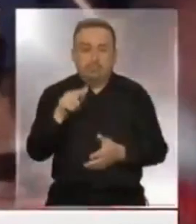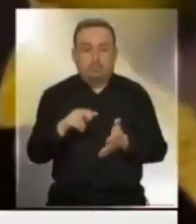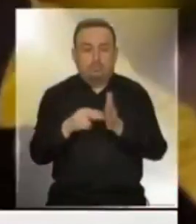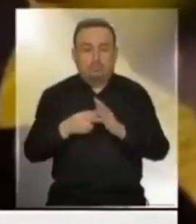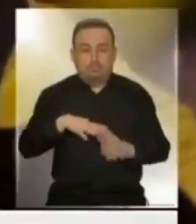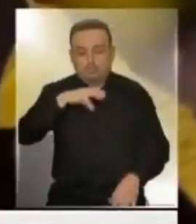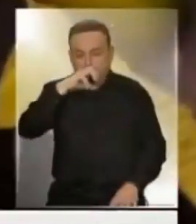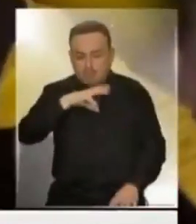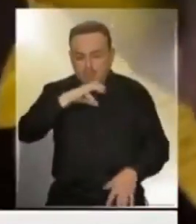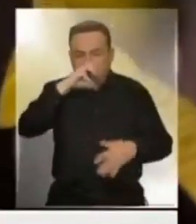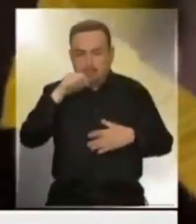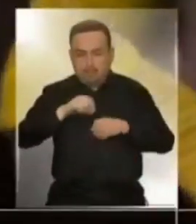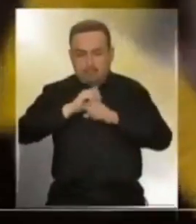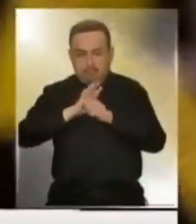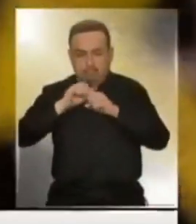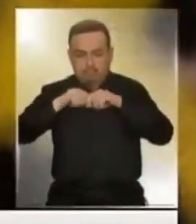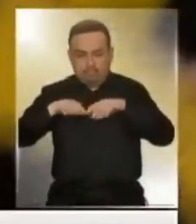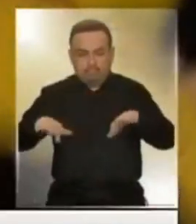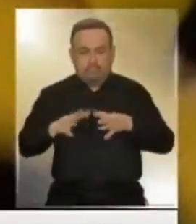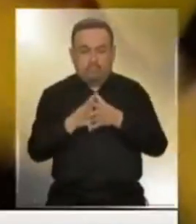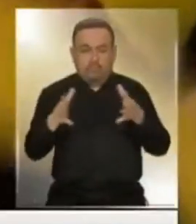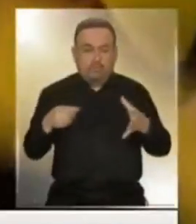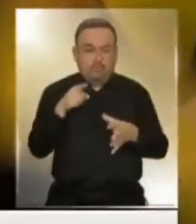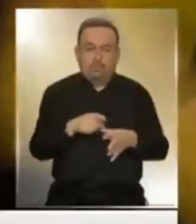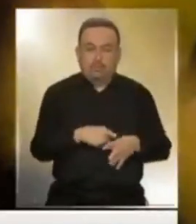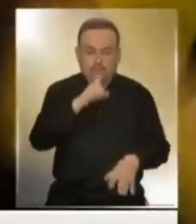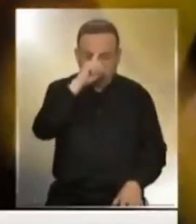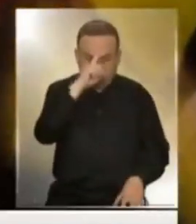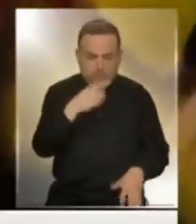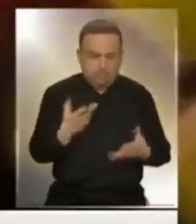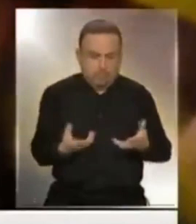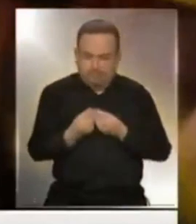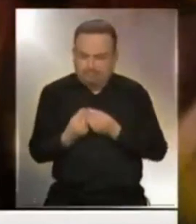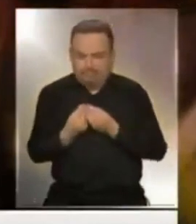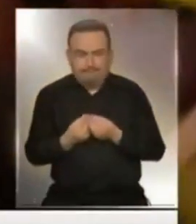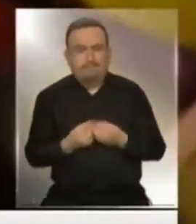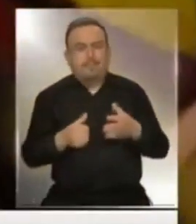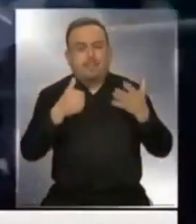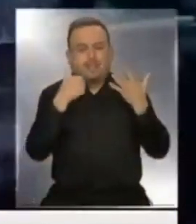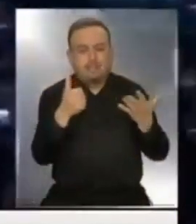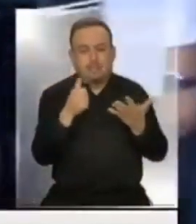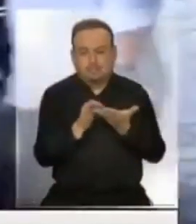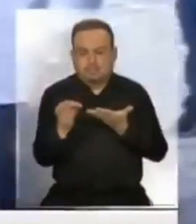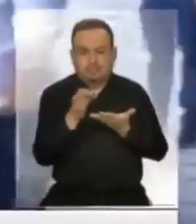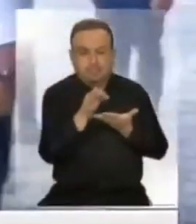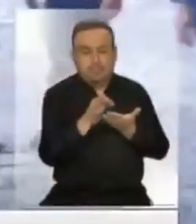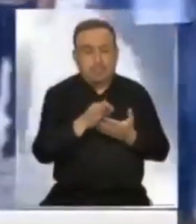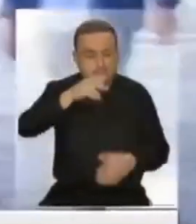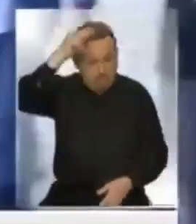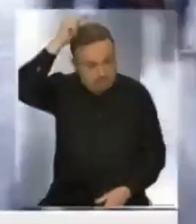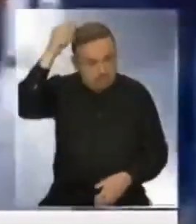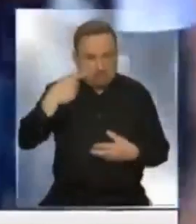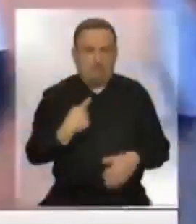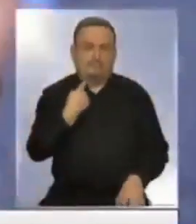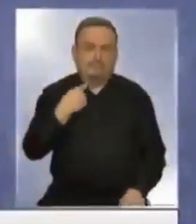2.81, por lo cual las previsiones, si bien hoy son malas, el mañana es mucho peor, ¿sí? Entonces, lo